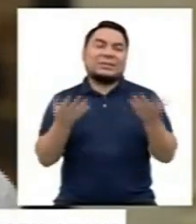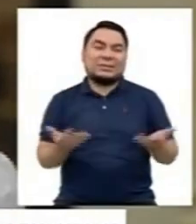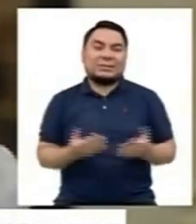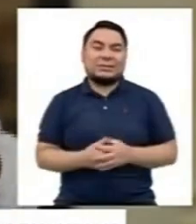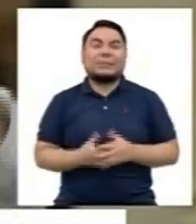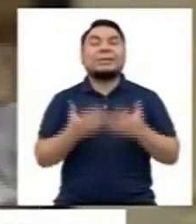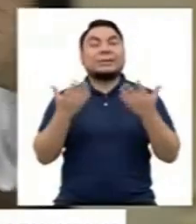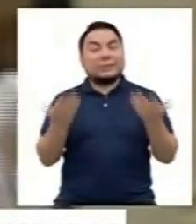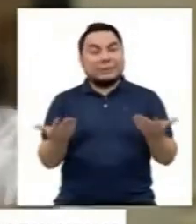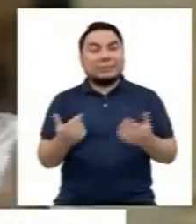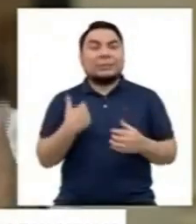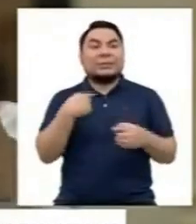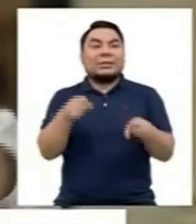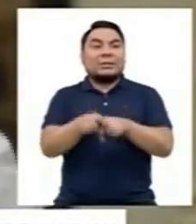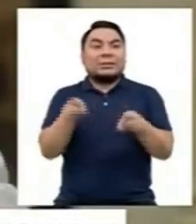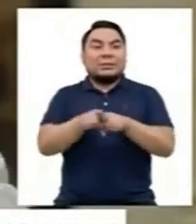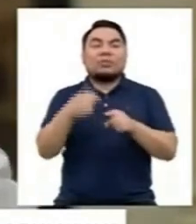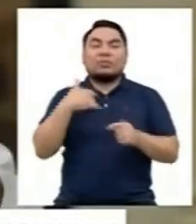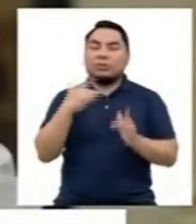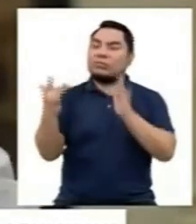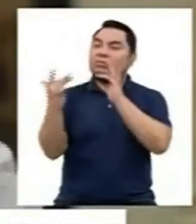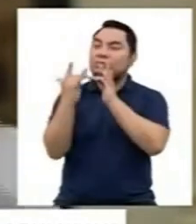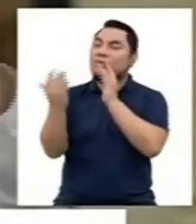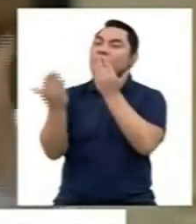es, ¿cómo identificarlos?